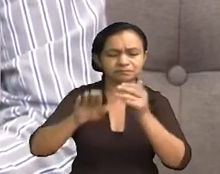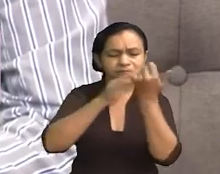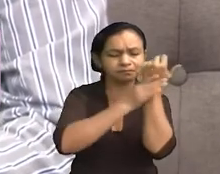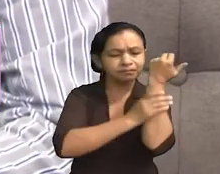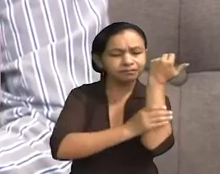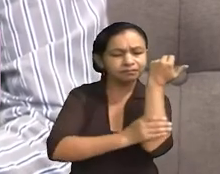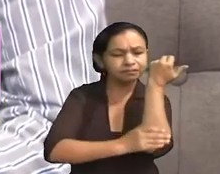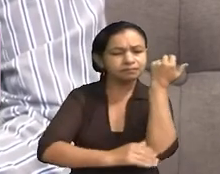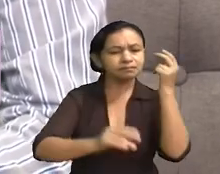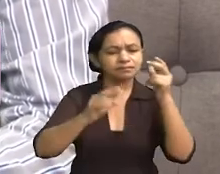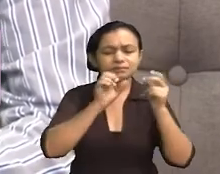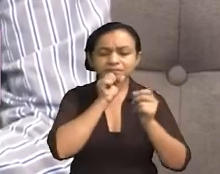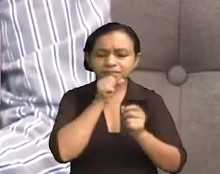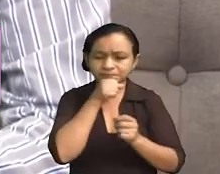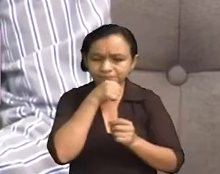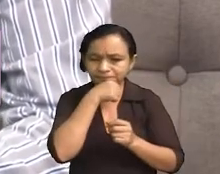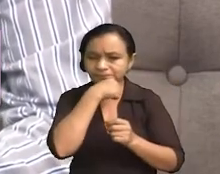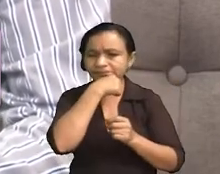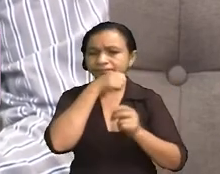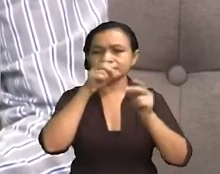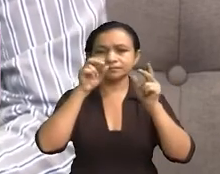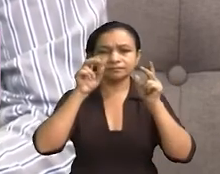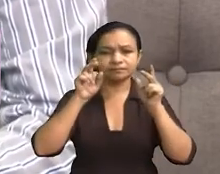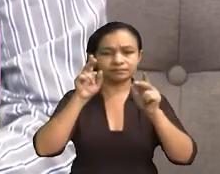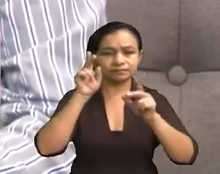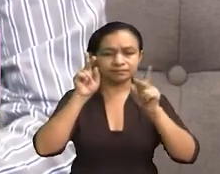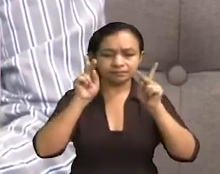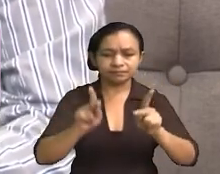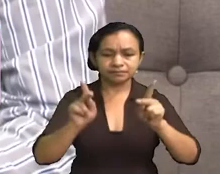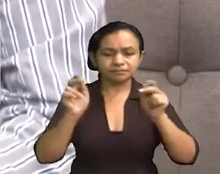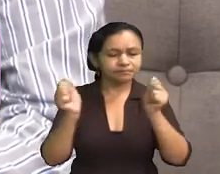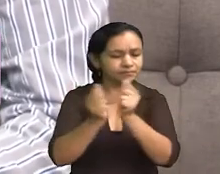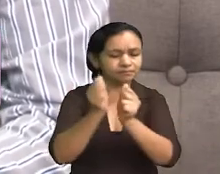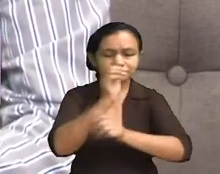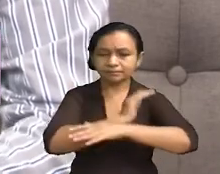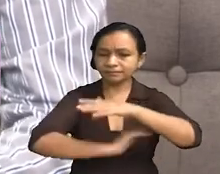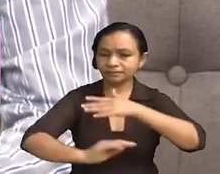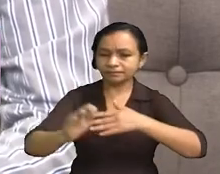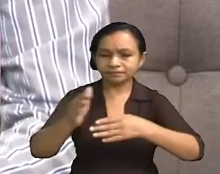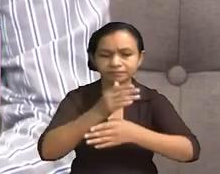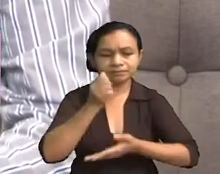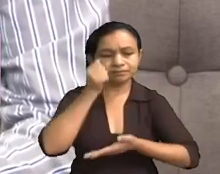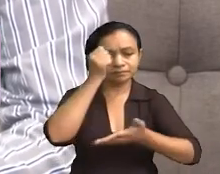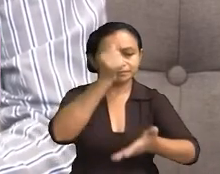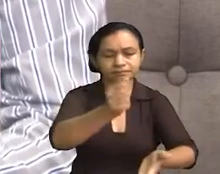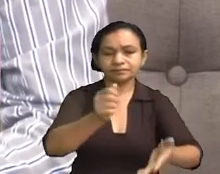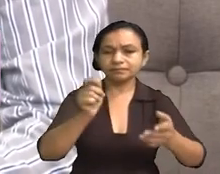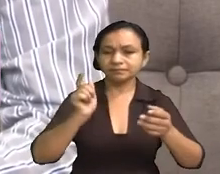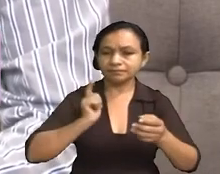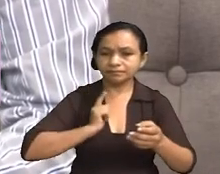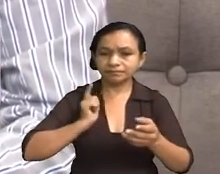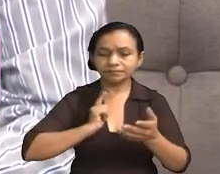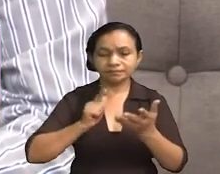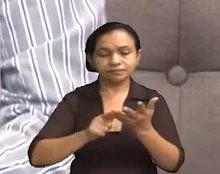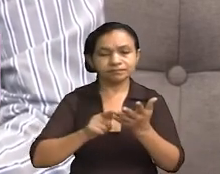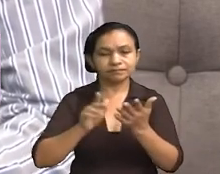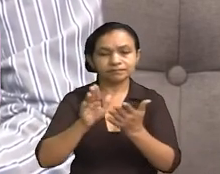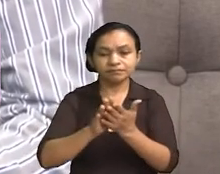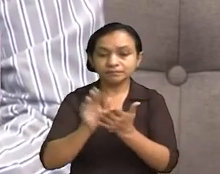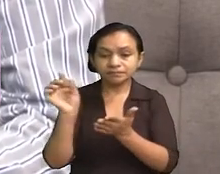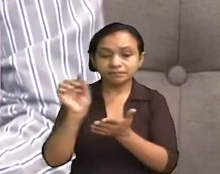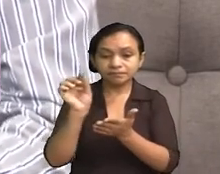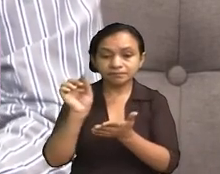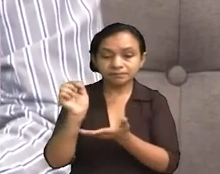nuestro país, para los ancianos, para los que tienen discapacidad, etc. Se mantiene un programa de